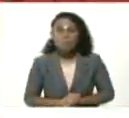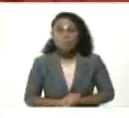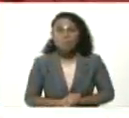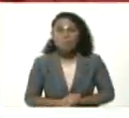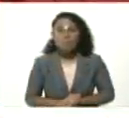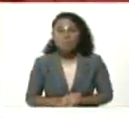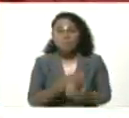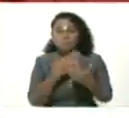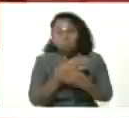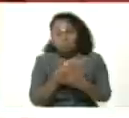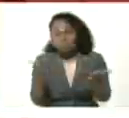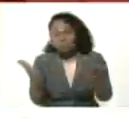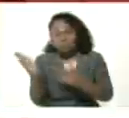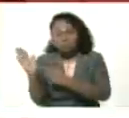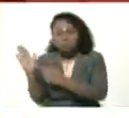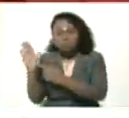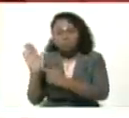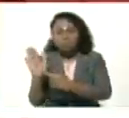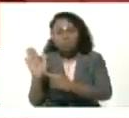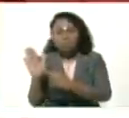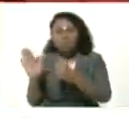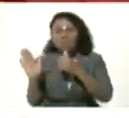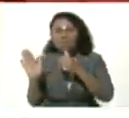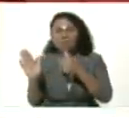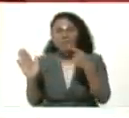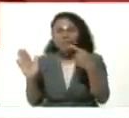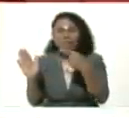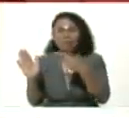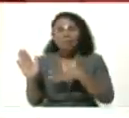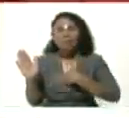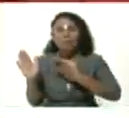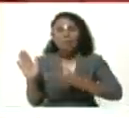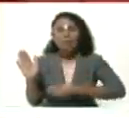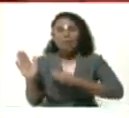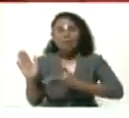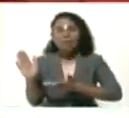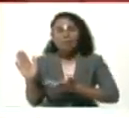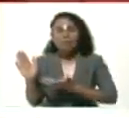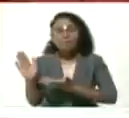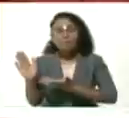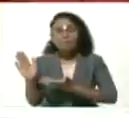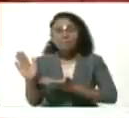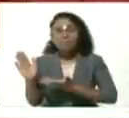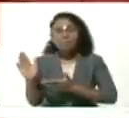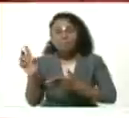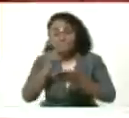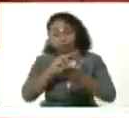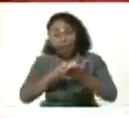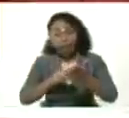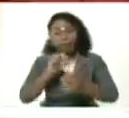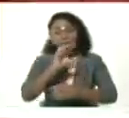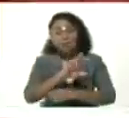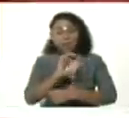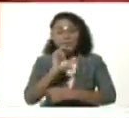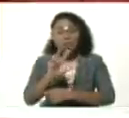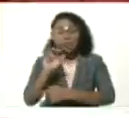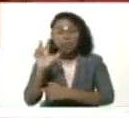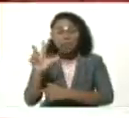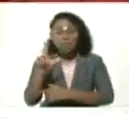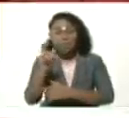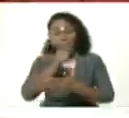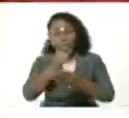ahí está. ¿Quién de ellos lo puede hacer? De leer 335